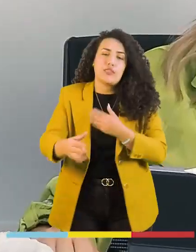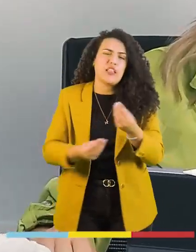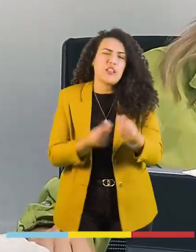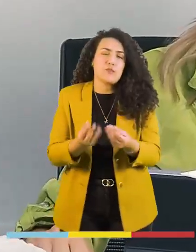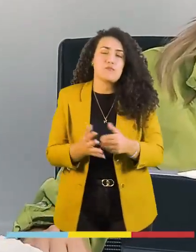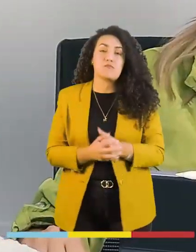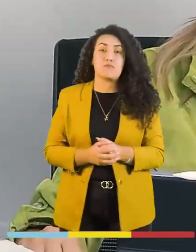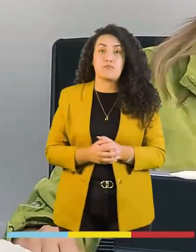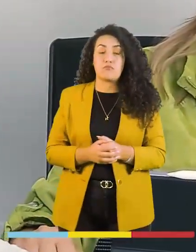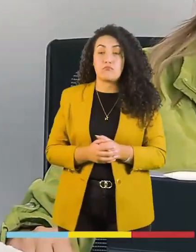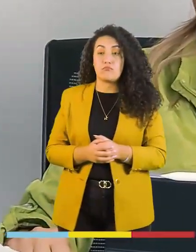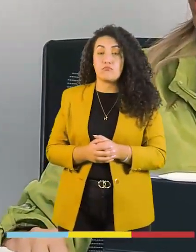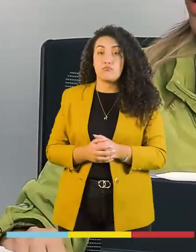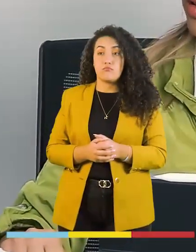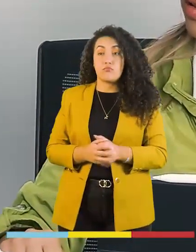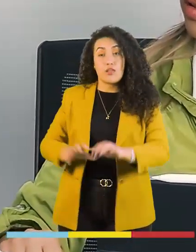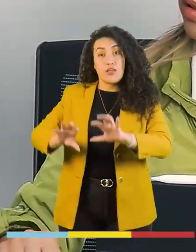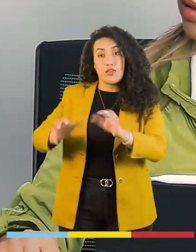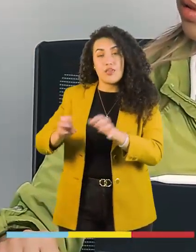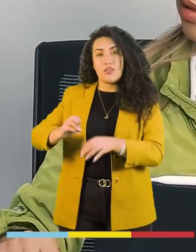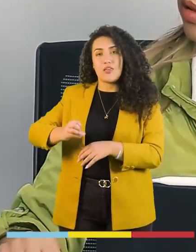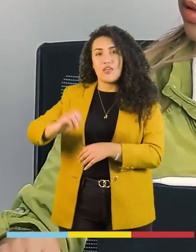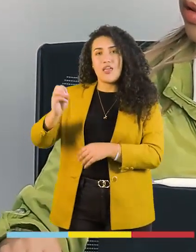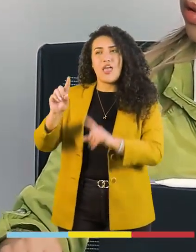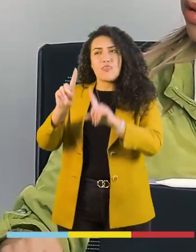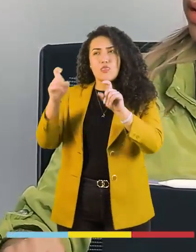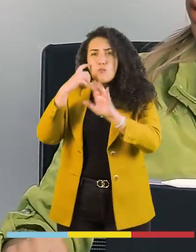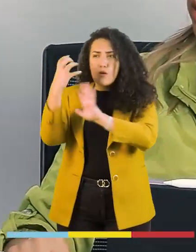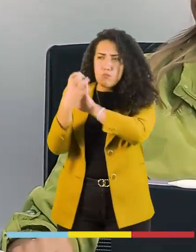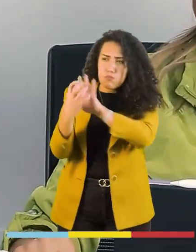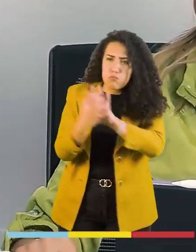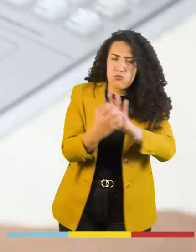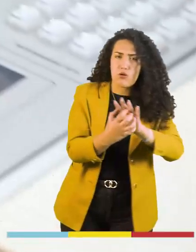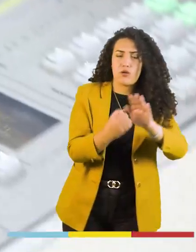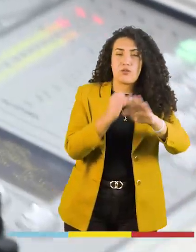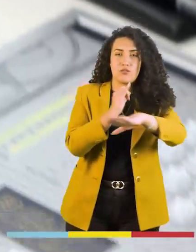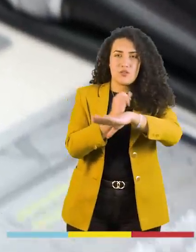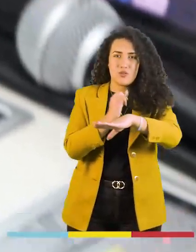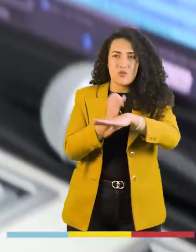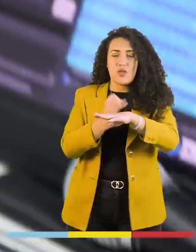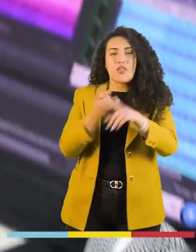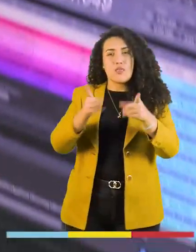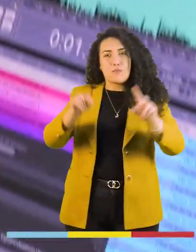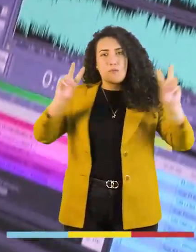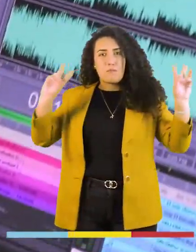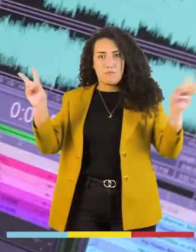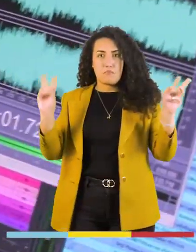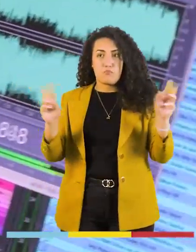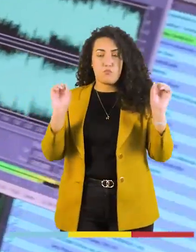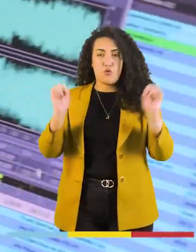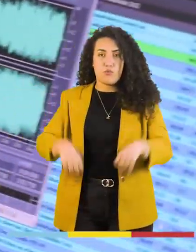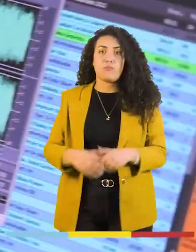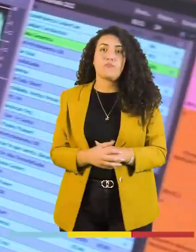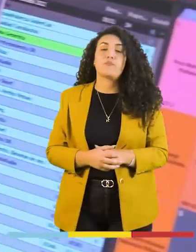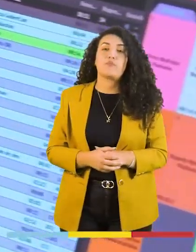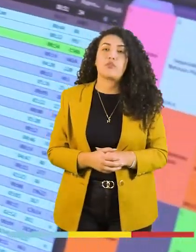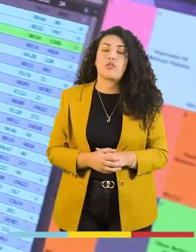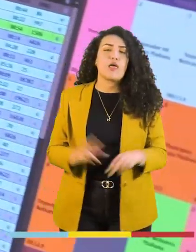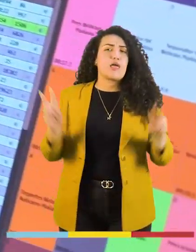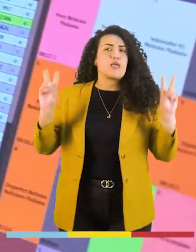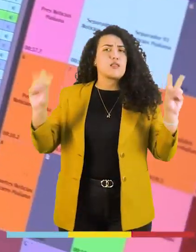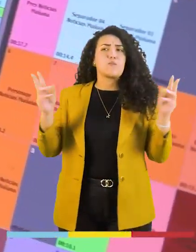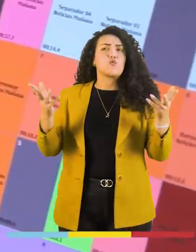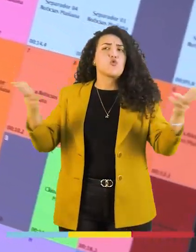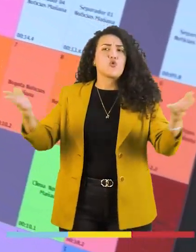¿alguna otra propuesta? Del Dorado podemos llevar todo el tema de backing e imagen institucional, es el programa en vivo. Allá. Ok, listo, claro